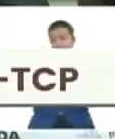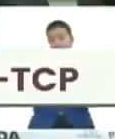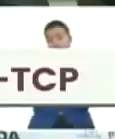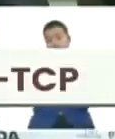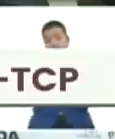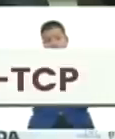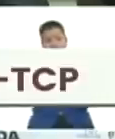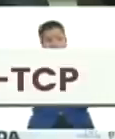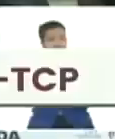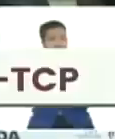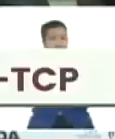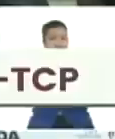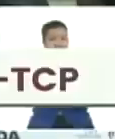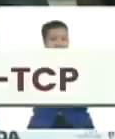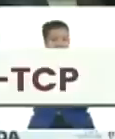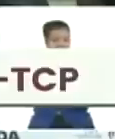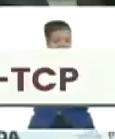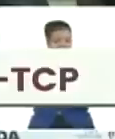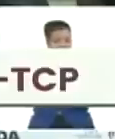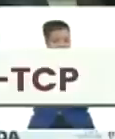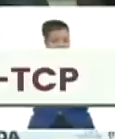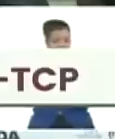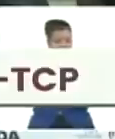fertilizantes, petróleo.